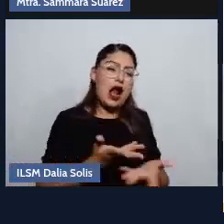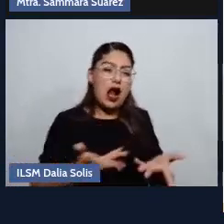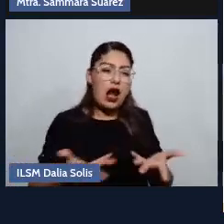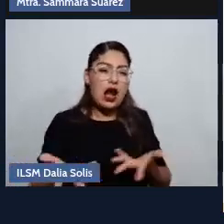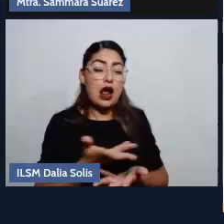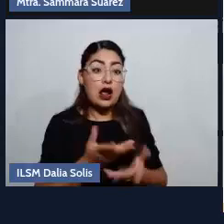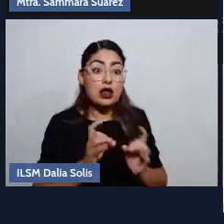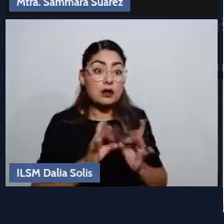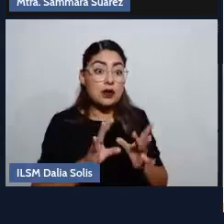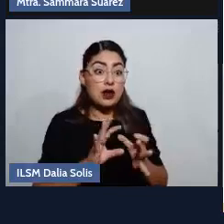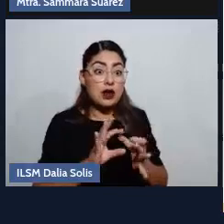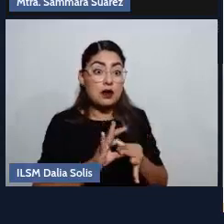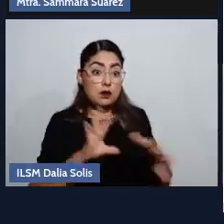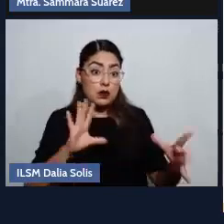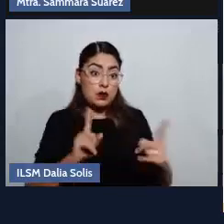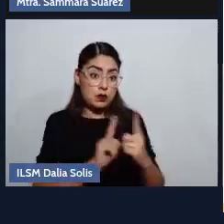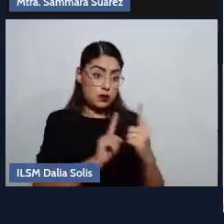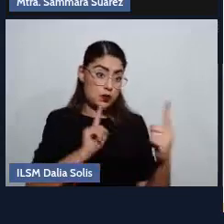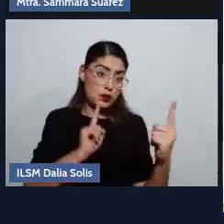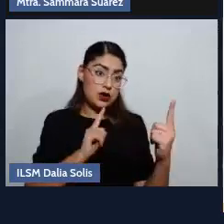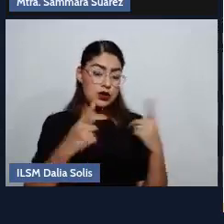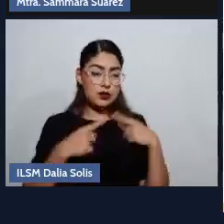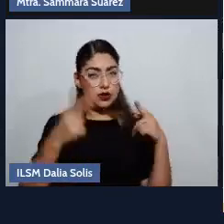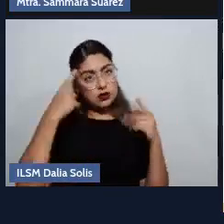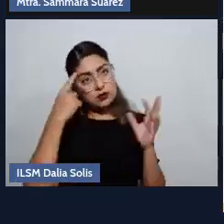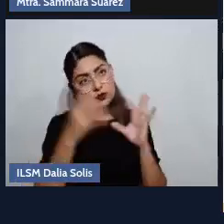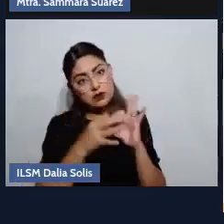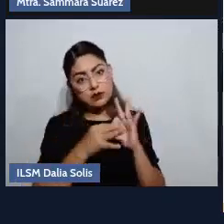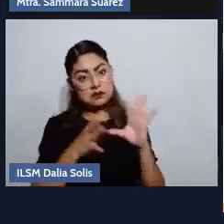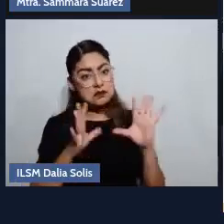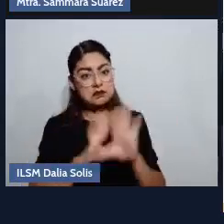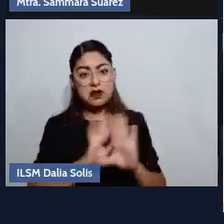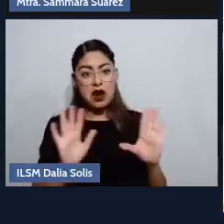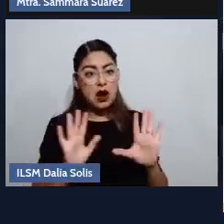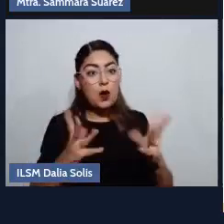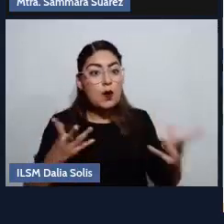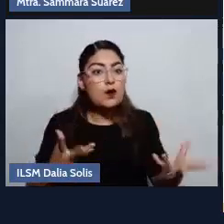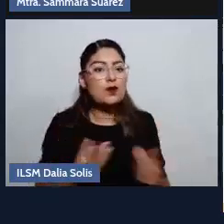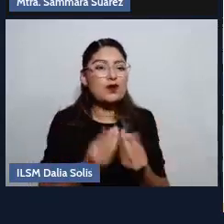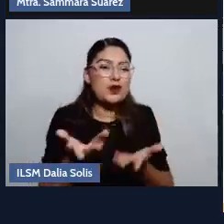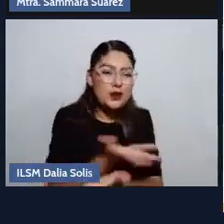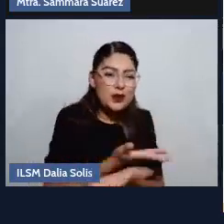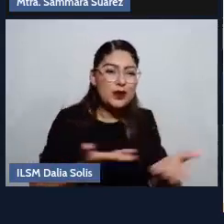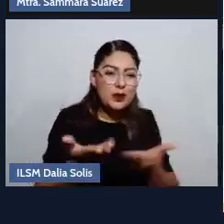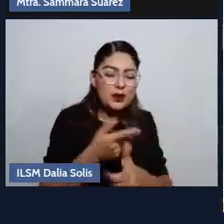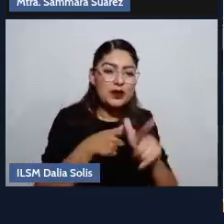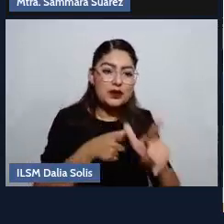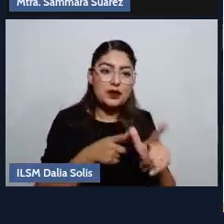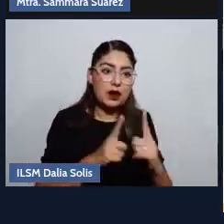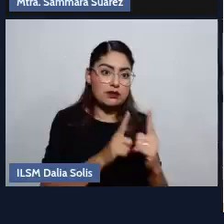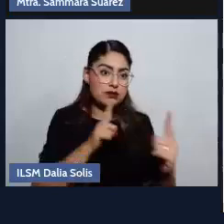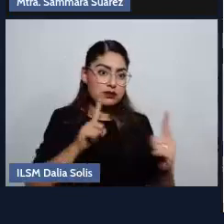aislado como se presentó en la pandemia, y la salud mental viene